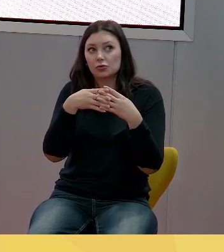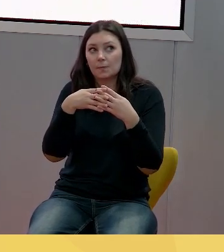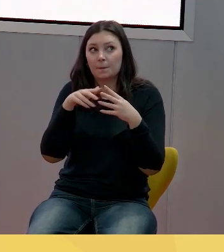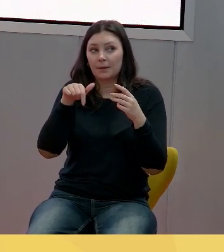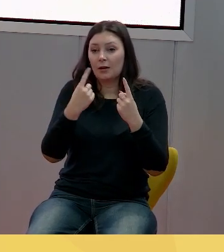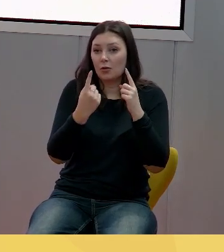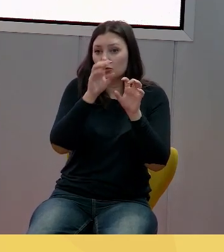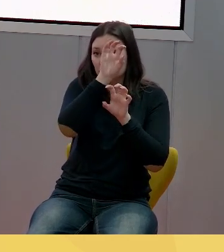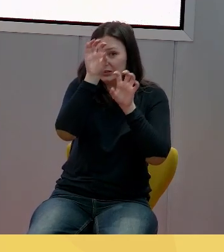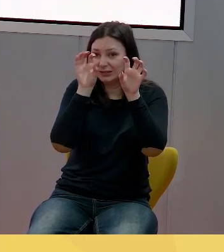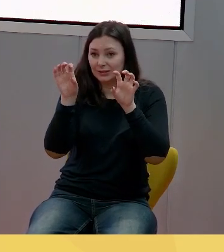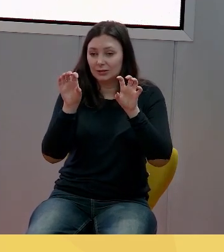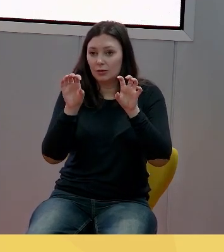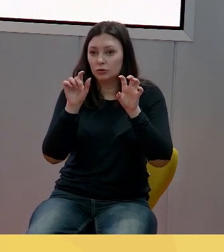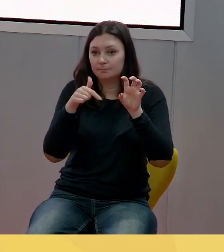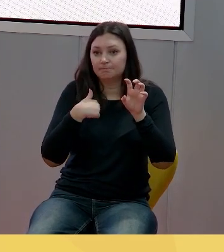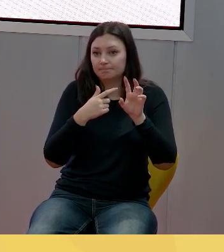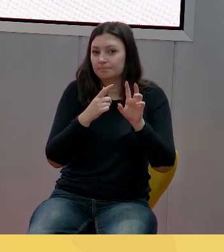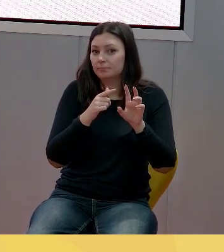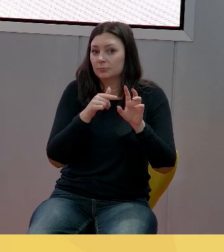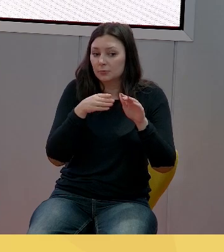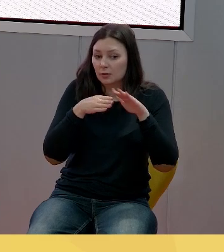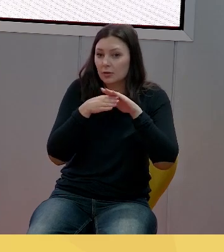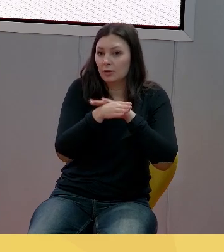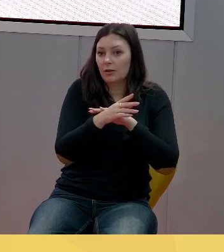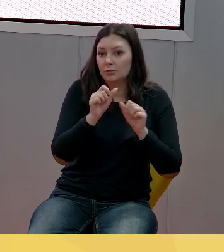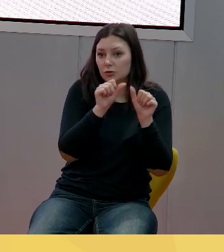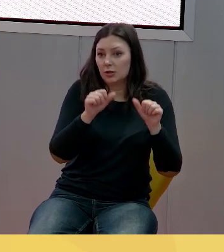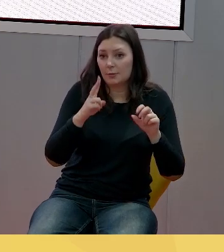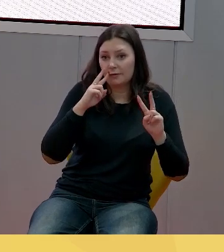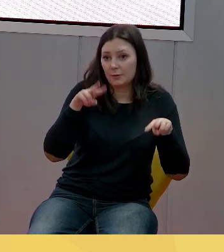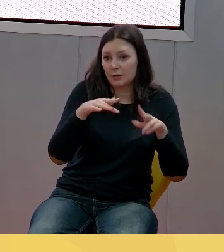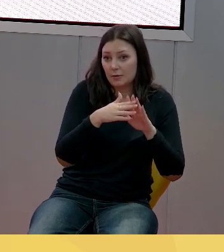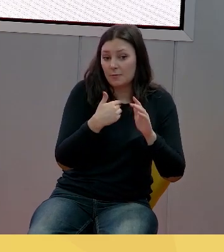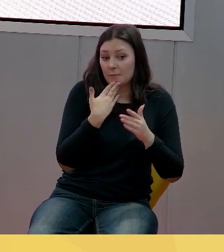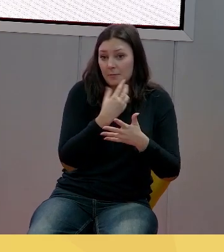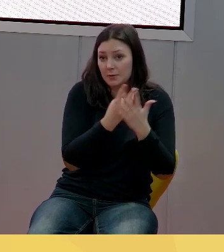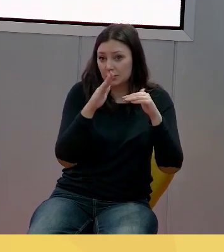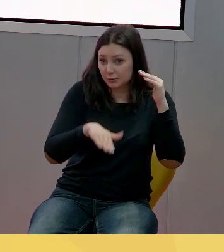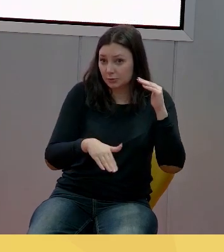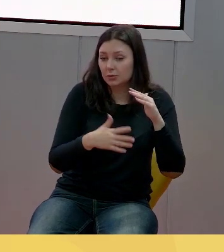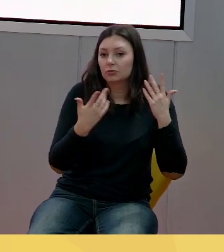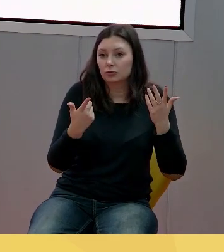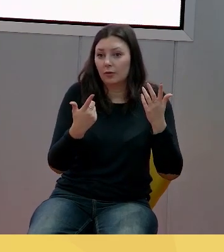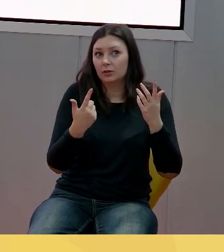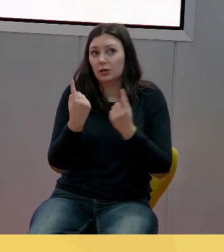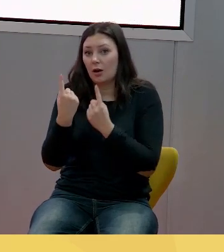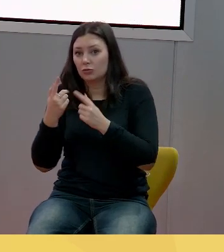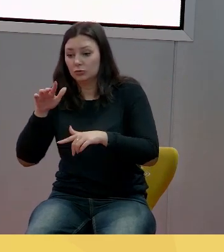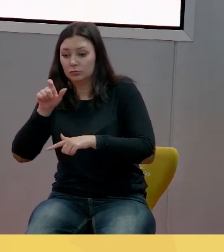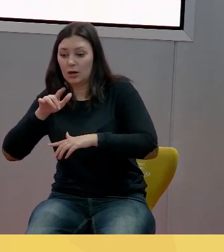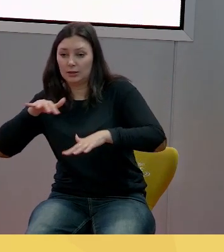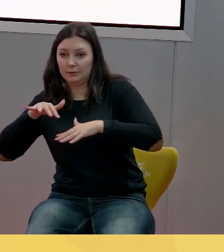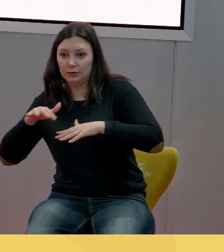están limitando o restringiendo, prohibiendo el acceso a la terapia afirmativa para menores de edad. Y en respuesta a esto, muchos activistas